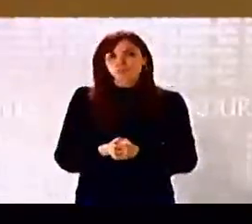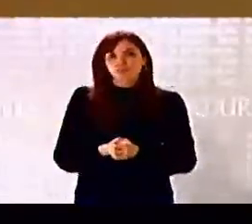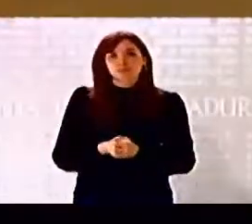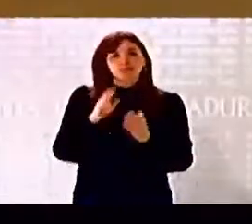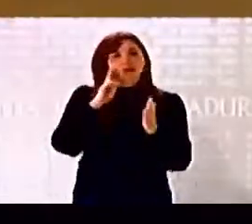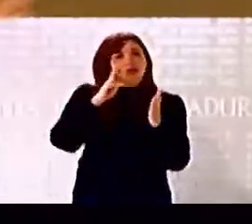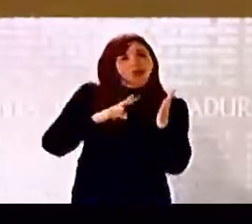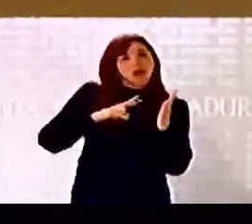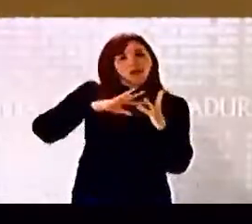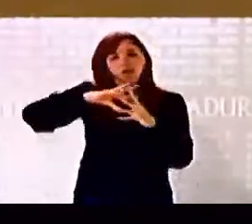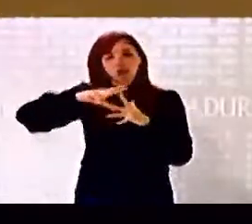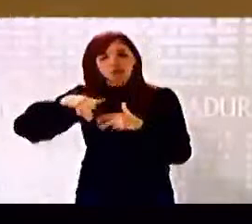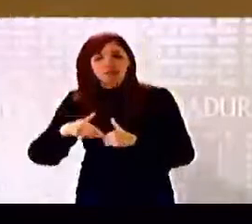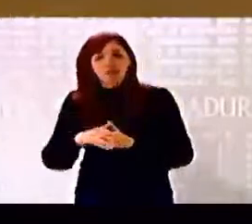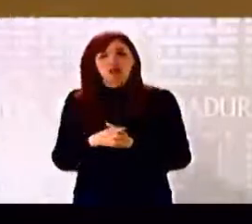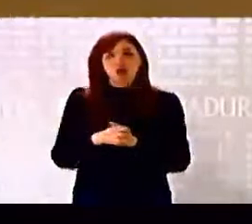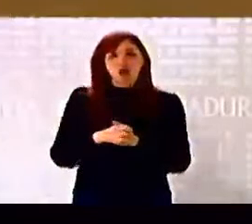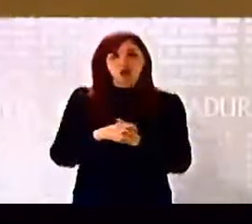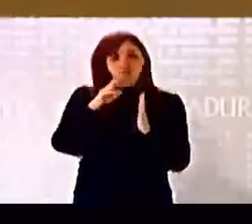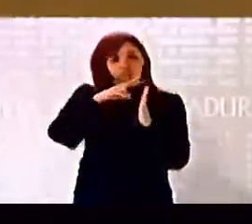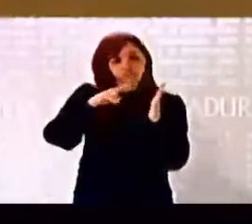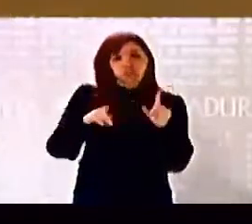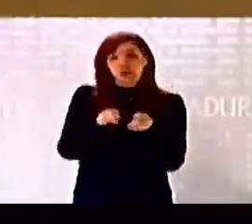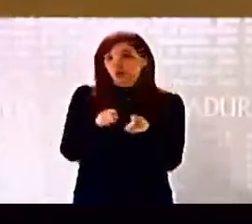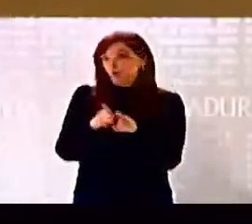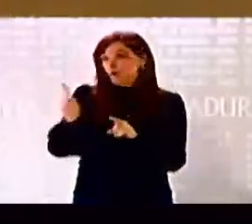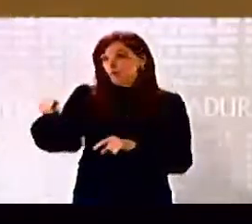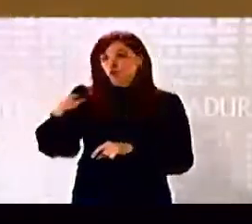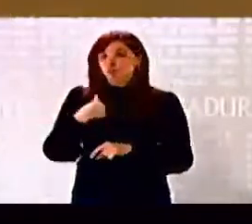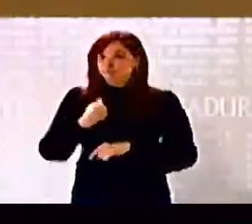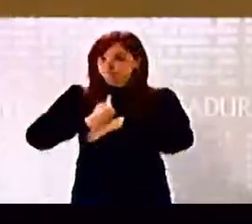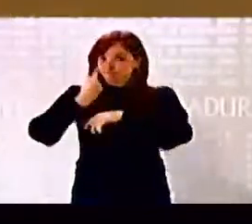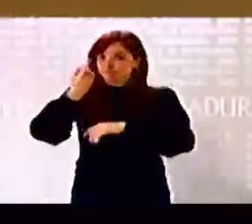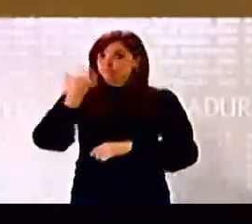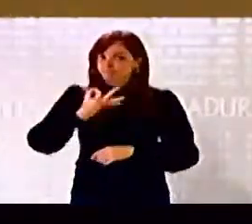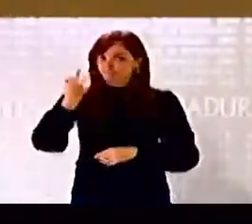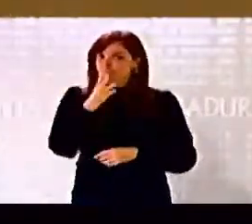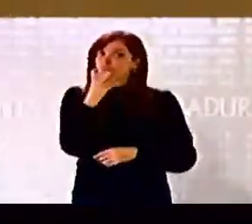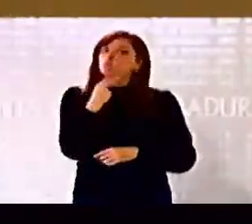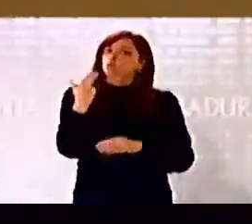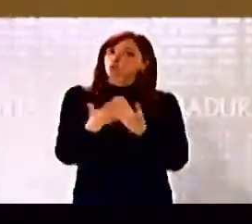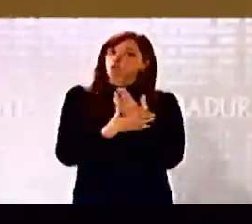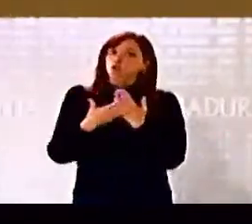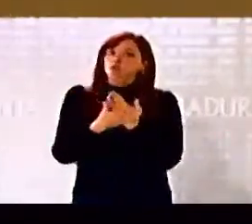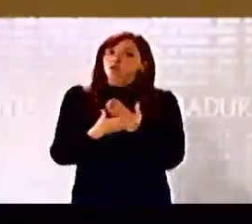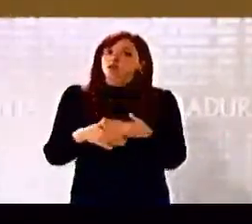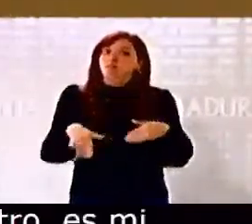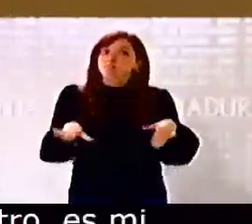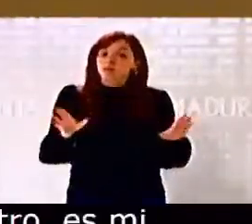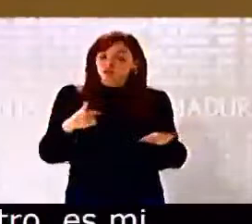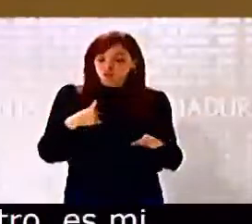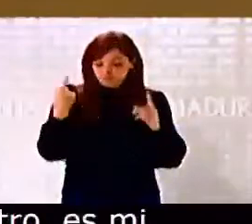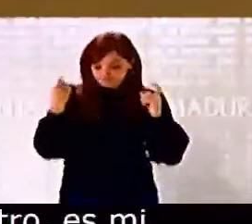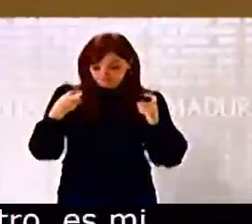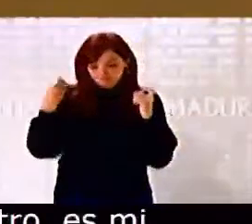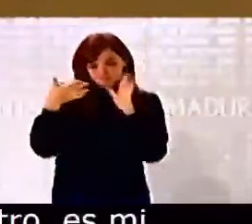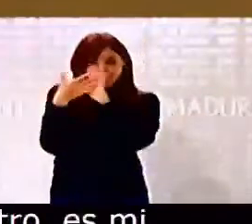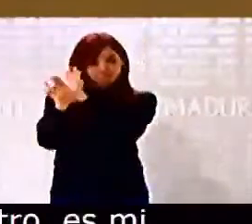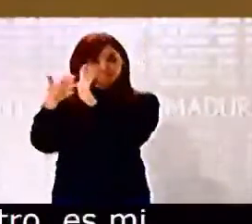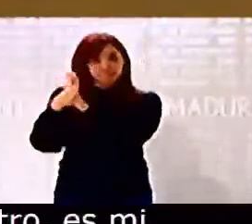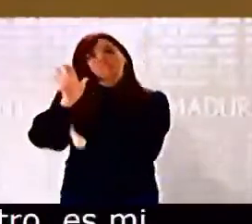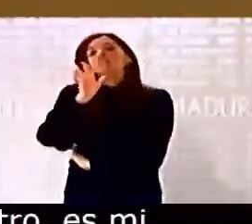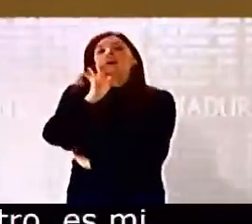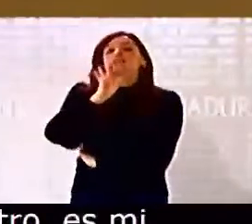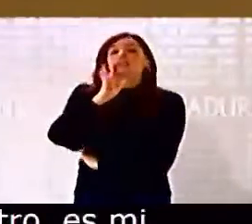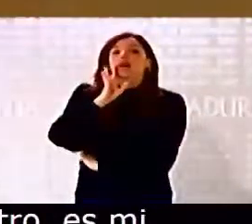titular y cada última hora, como ustedes. Esa es mi obligación como portavoz del Gobierno. Pero yo le he intentado explicar cuáles son los tiempos de